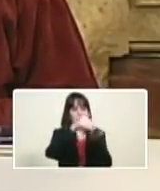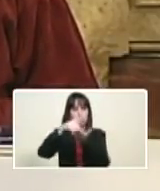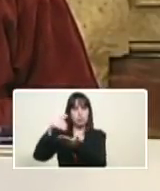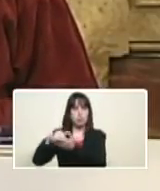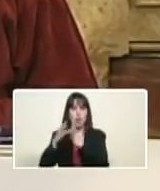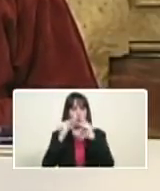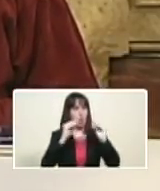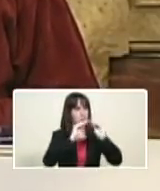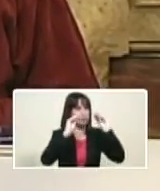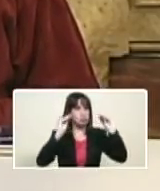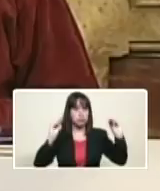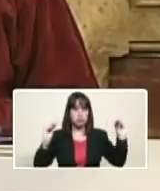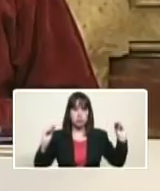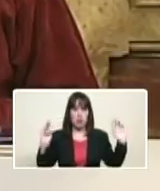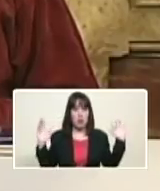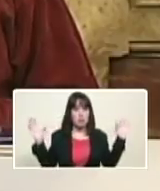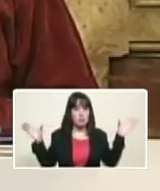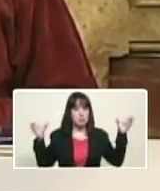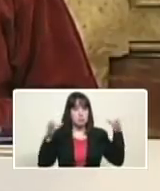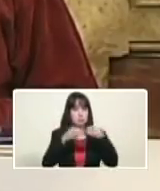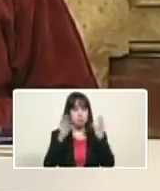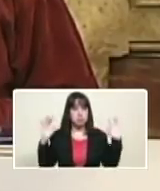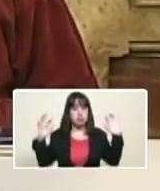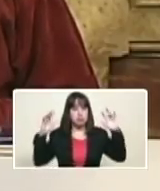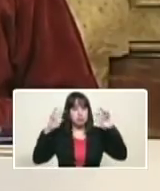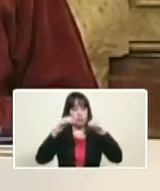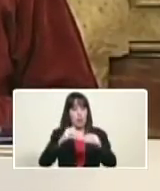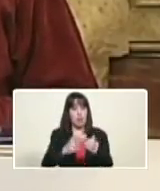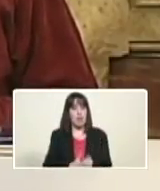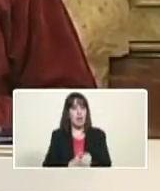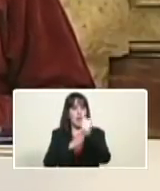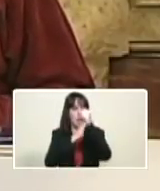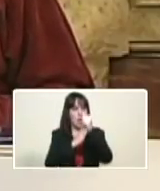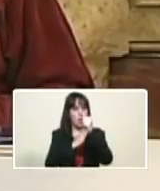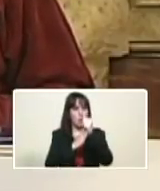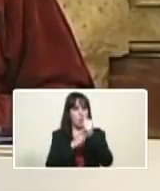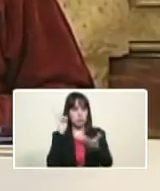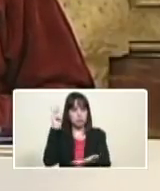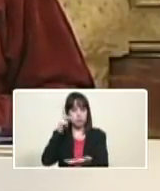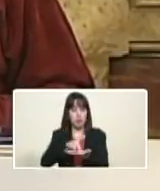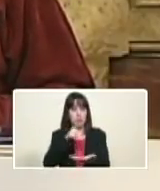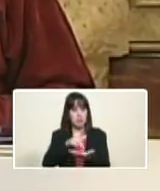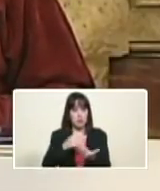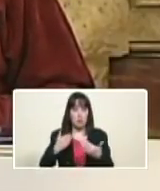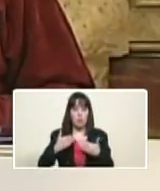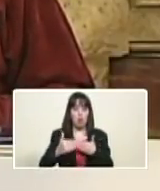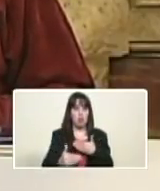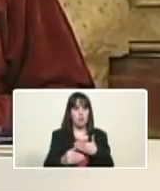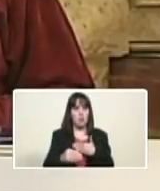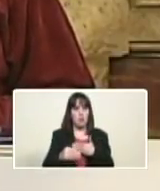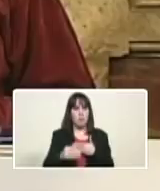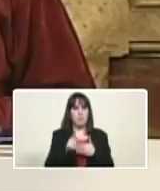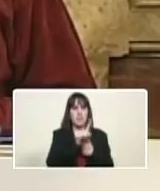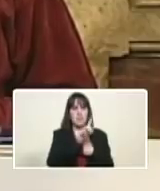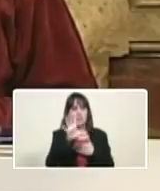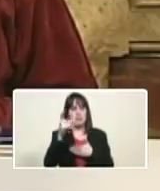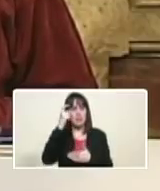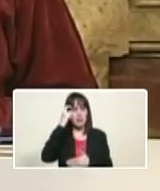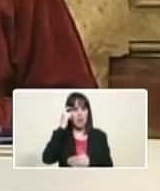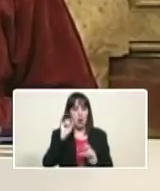obrera en las bases a elegir sus delegados de base y a que muy pronto, en los próximos 15